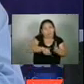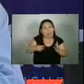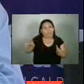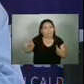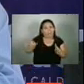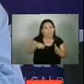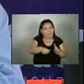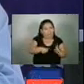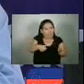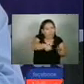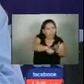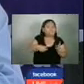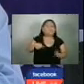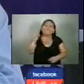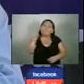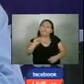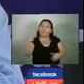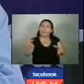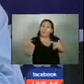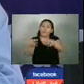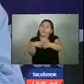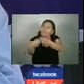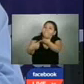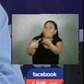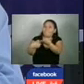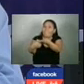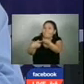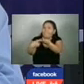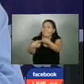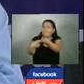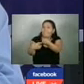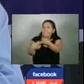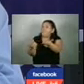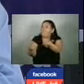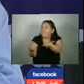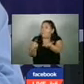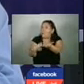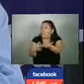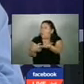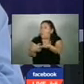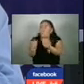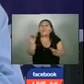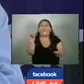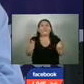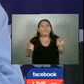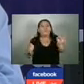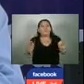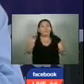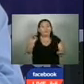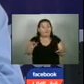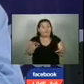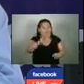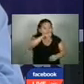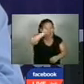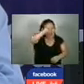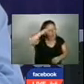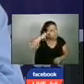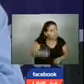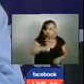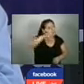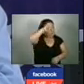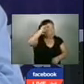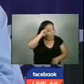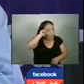Y sí, valoramos con el Consejo Municipal lo justo que debe ser ante el trabajo fuerte que se está